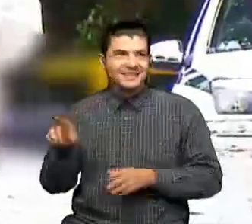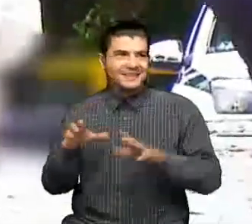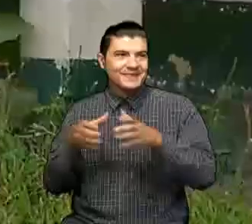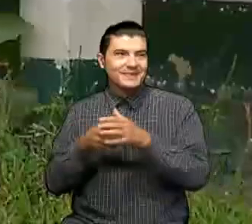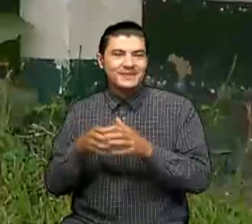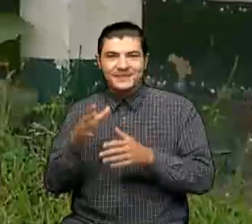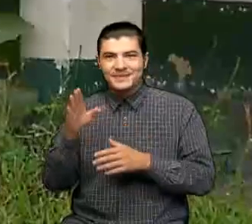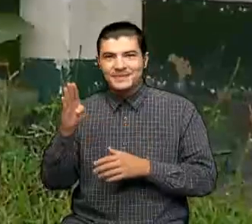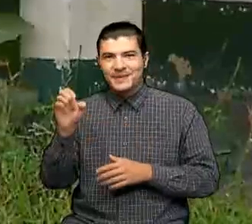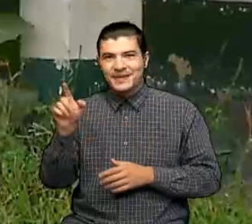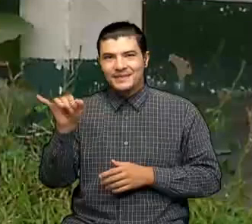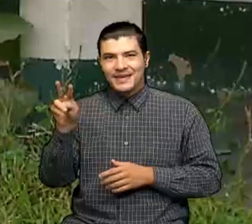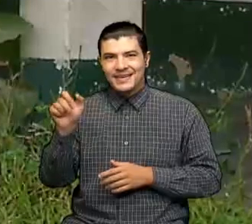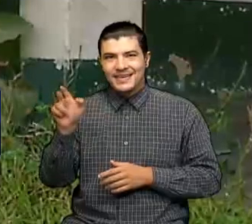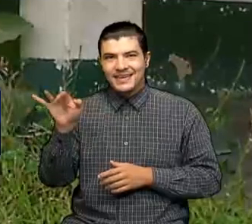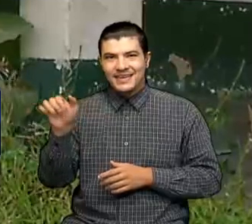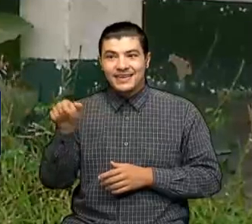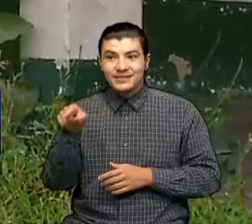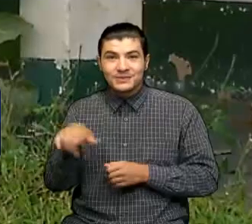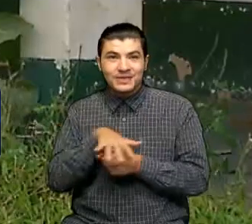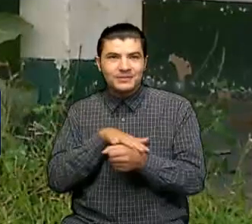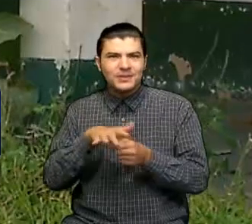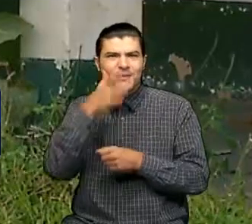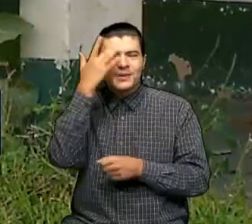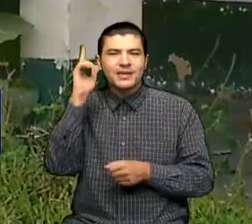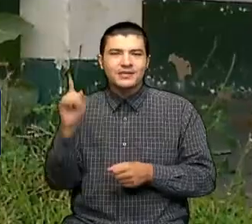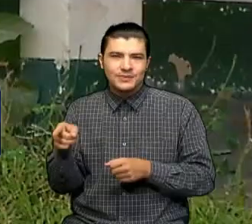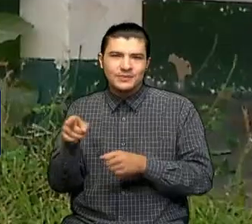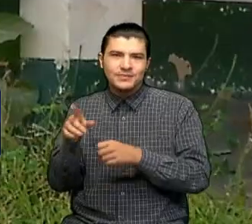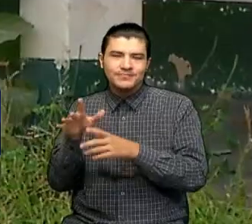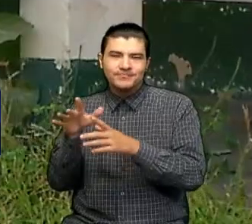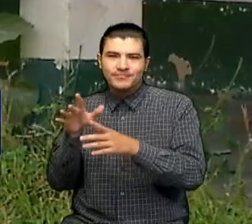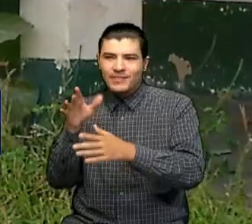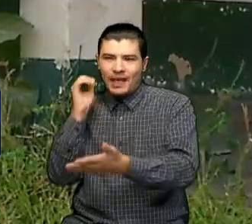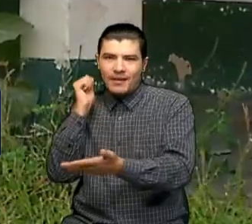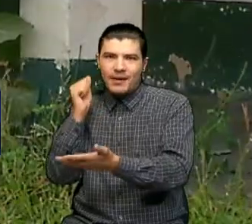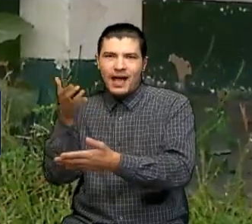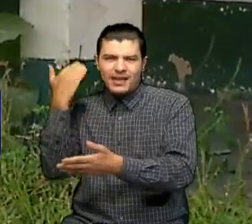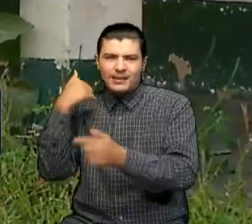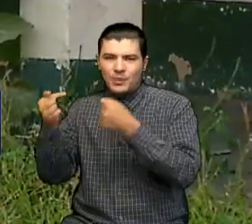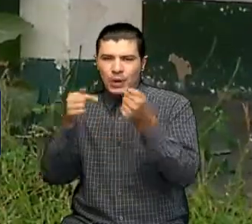bolivariana y el hecho obedece al parecer por ajuste de cuentas